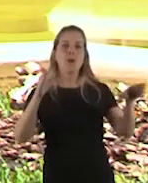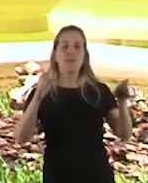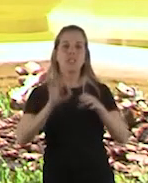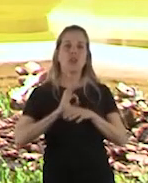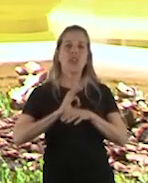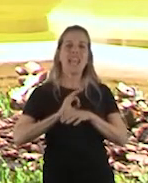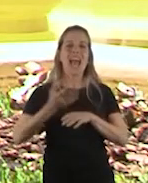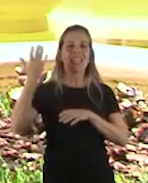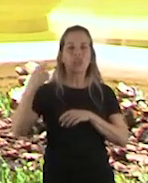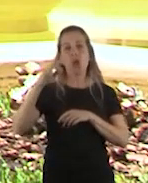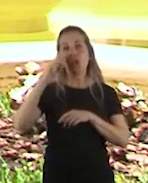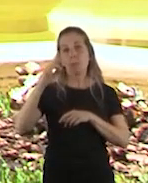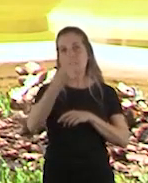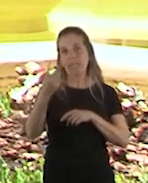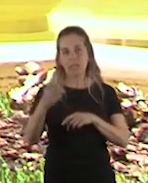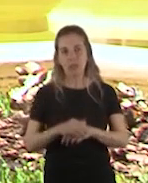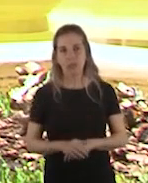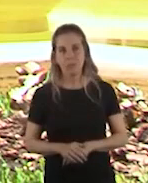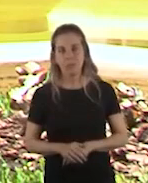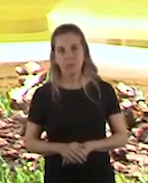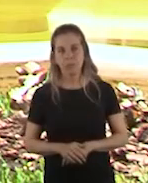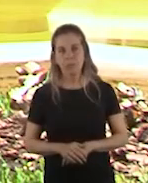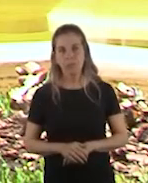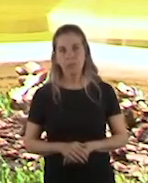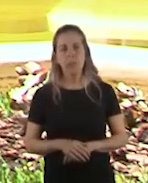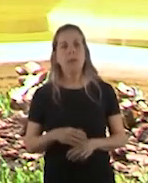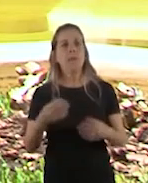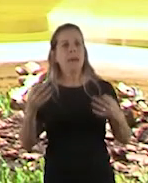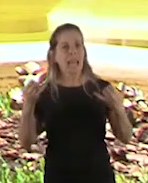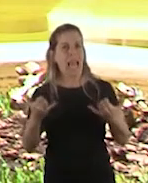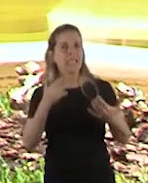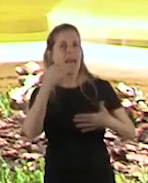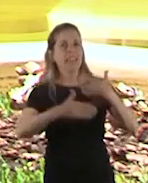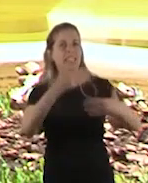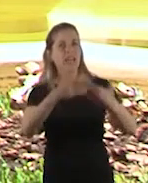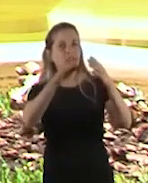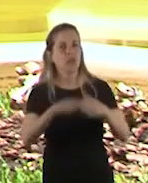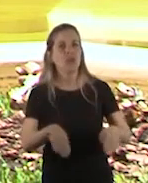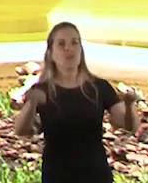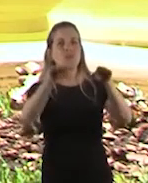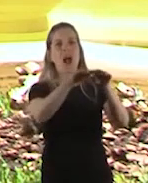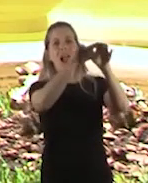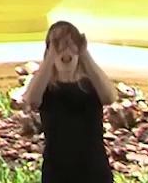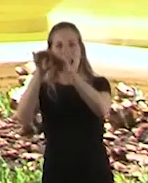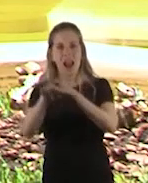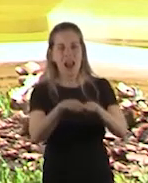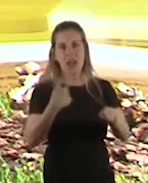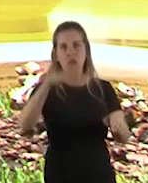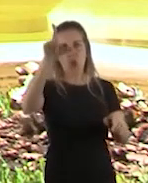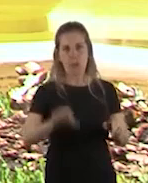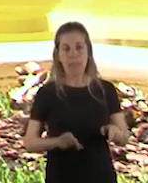año 2022. Para garantizar un desarrollo justo y federal a lo largo de todo nuestro